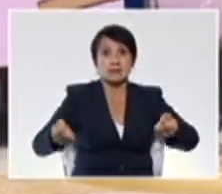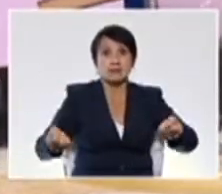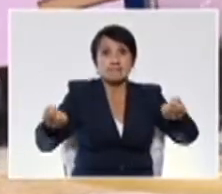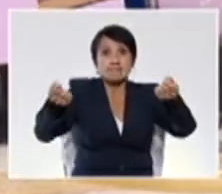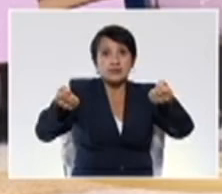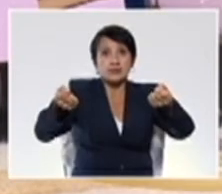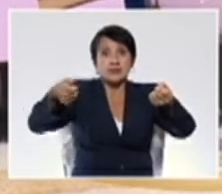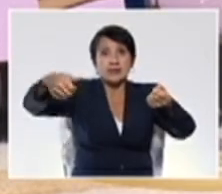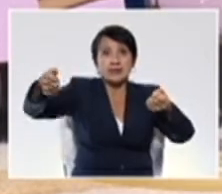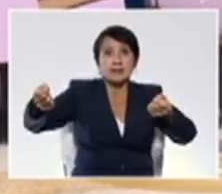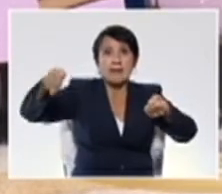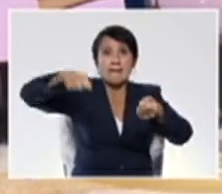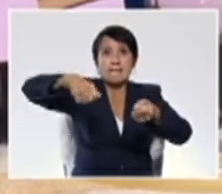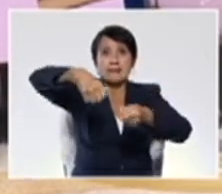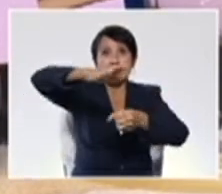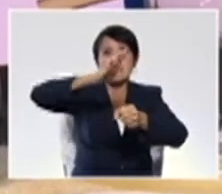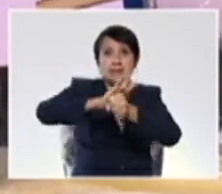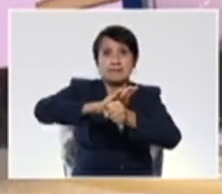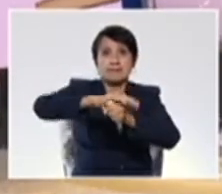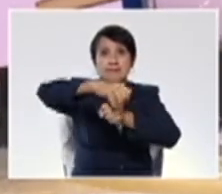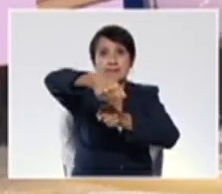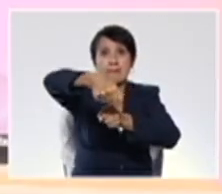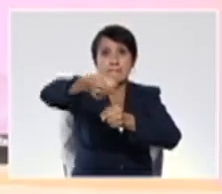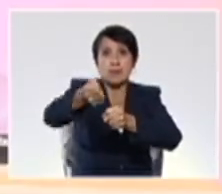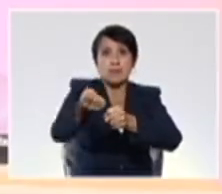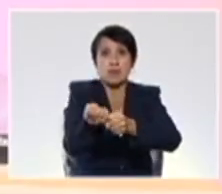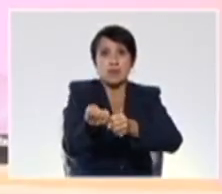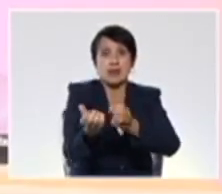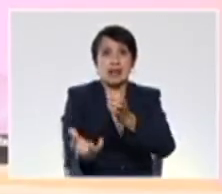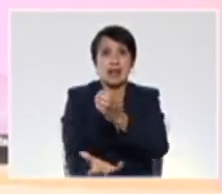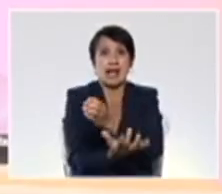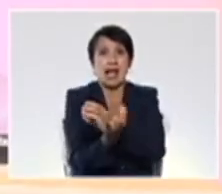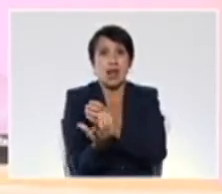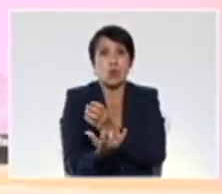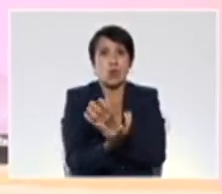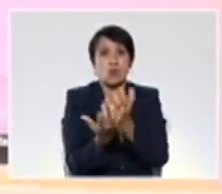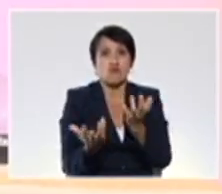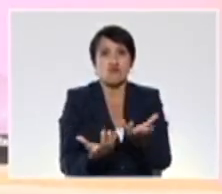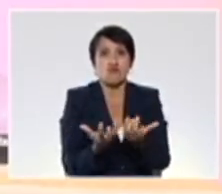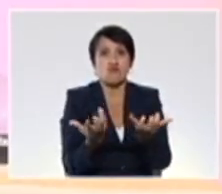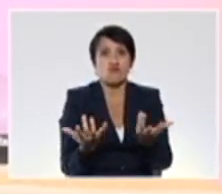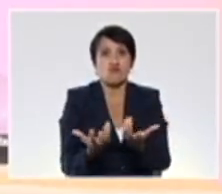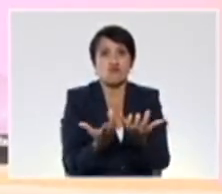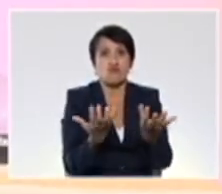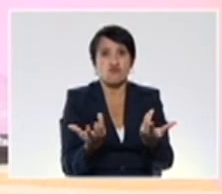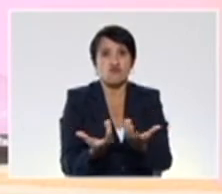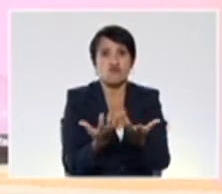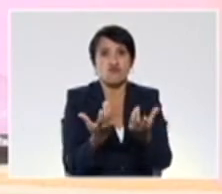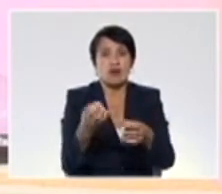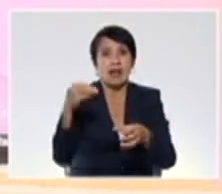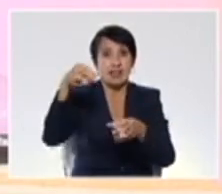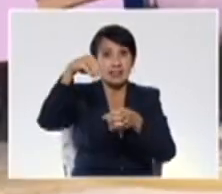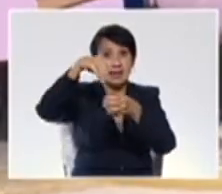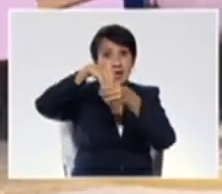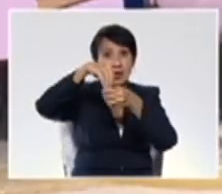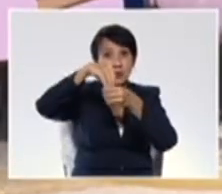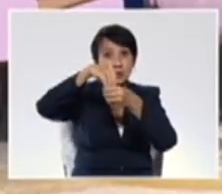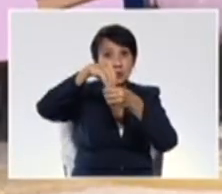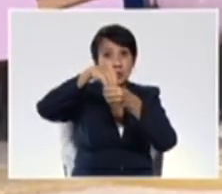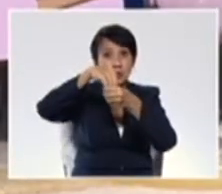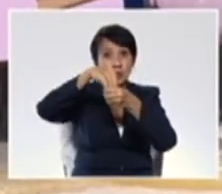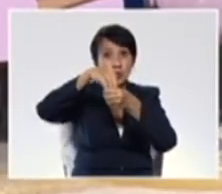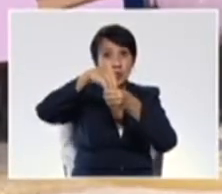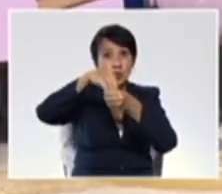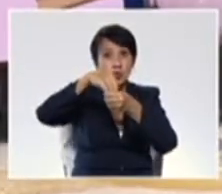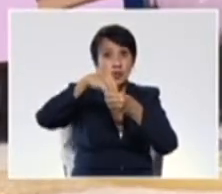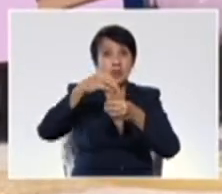Un elemento fundamental como es el calor, y dentro de esta olla de presión lo